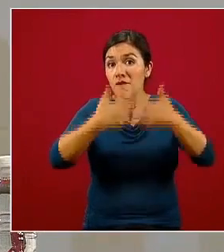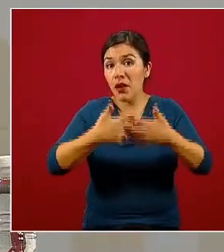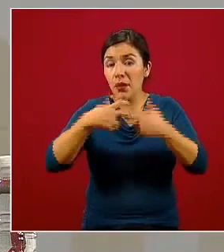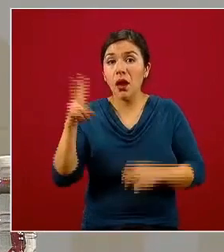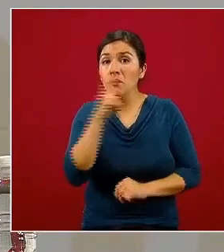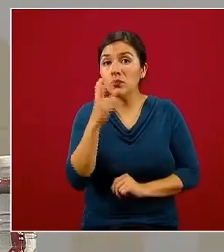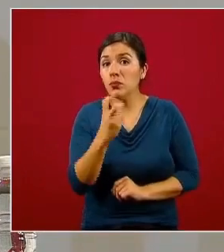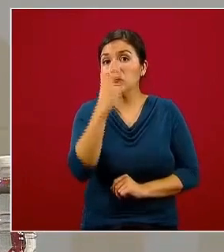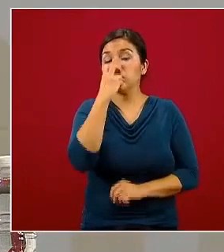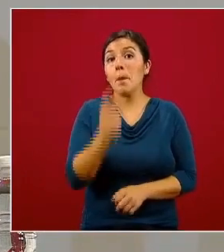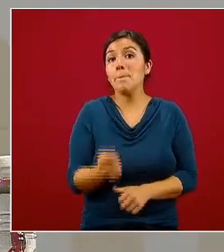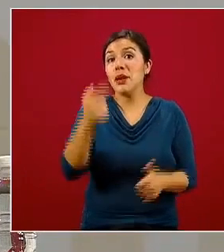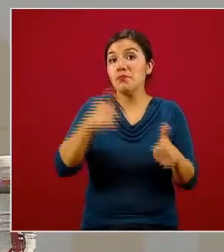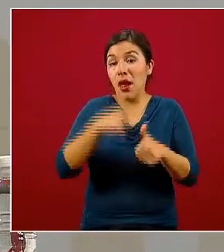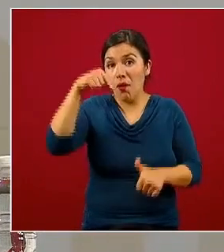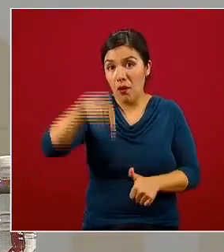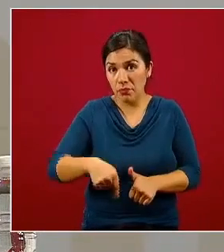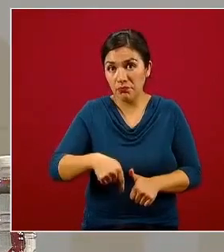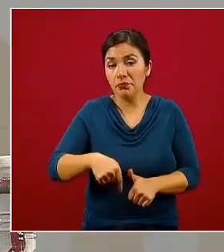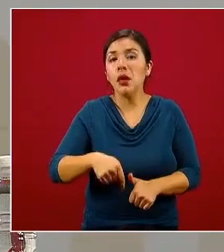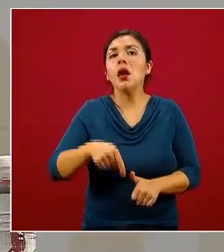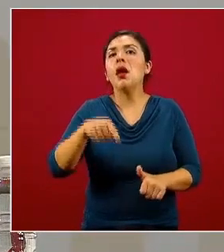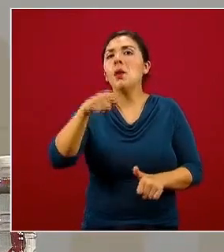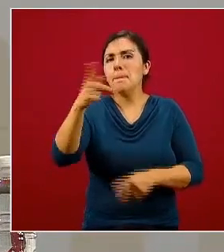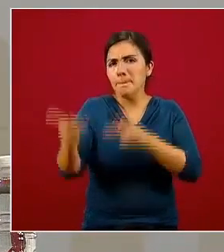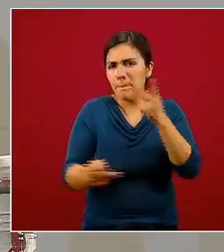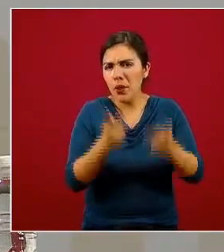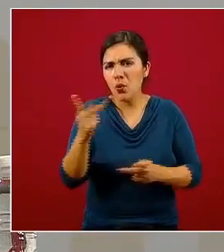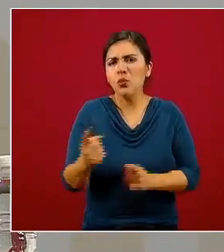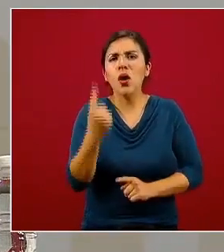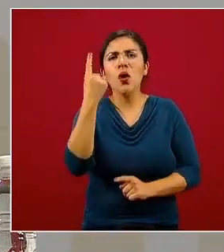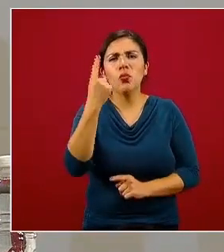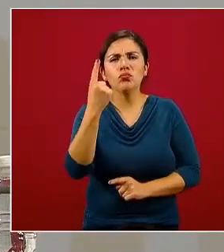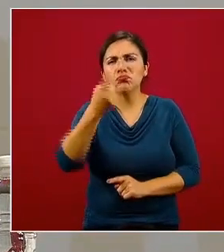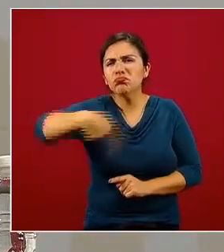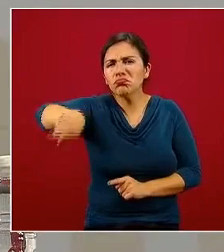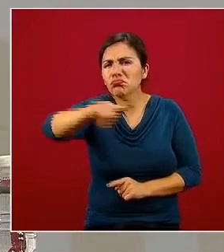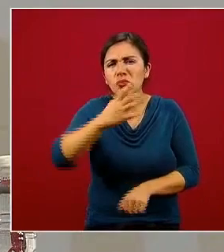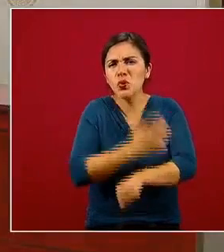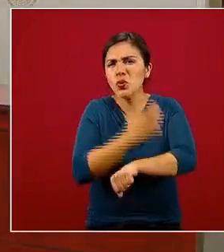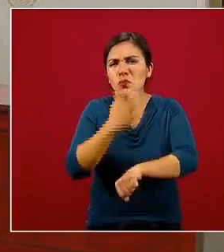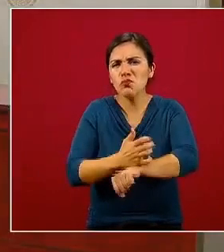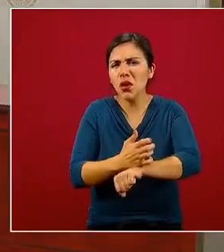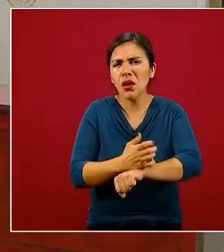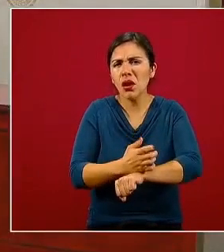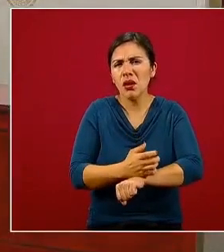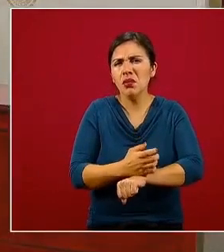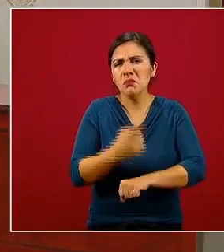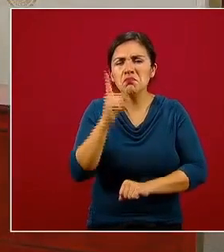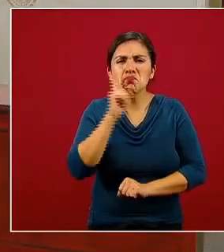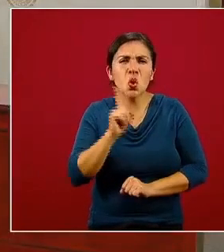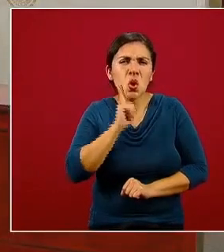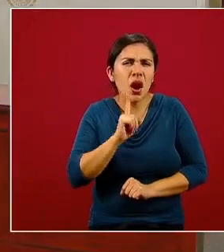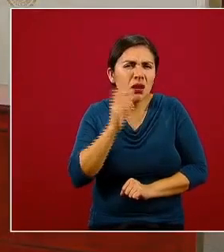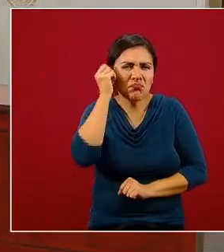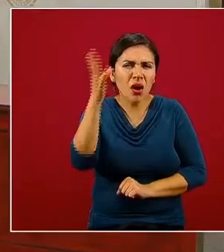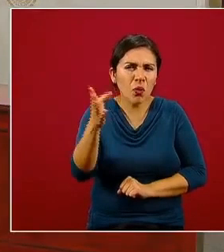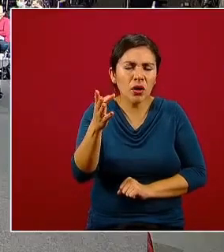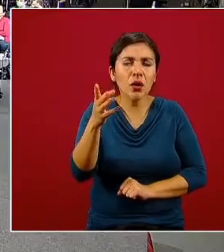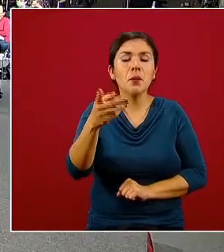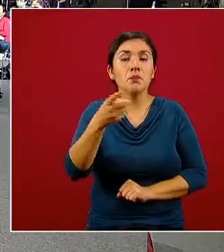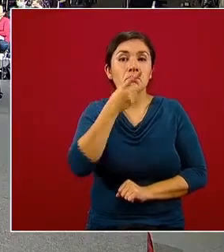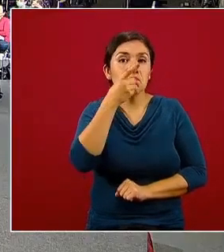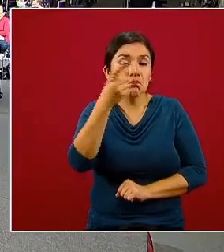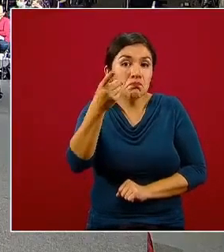los primeros ventiladores. A pregunta expresa de una de ustedes, creo que fue una reportera,